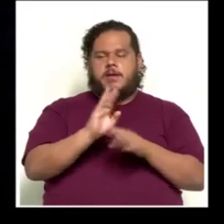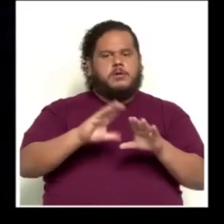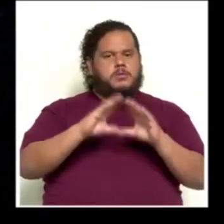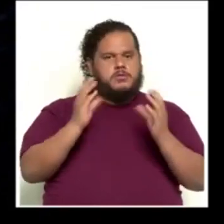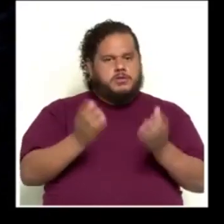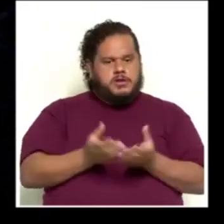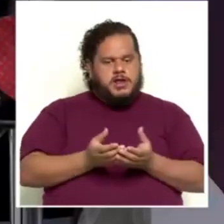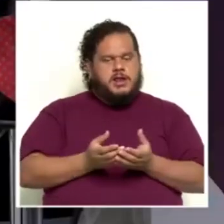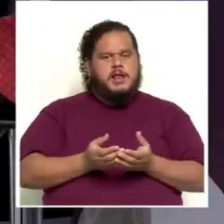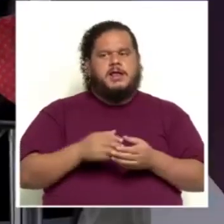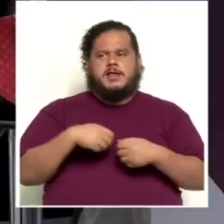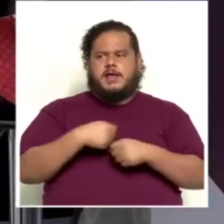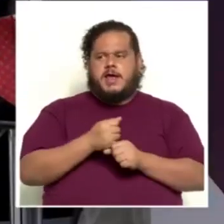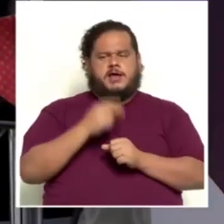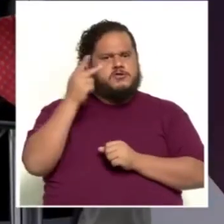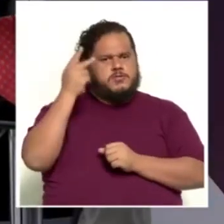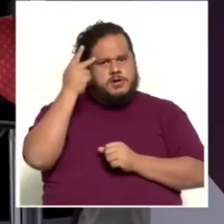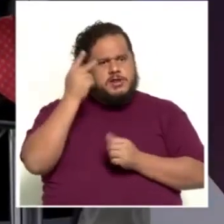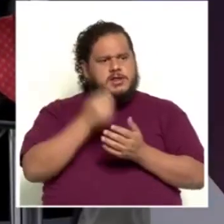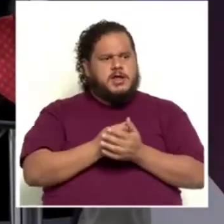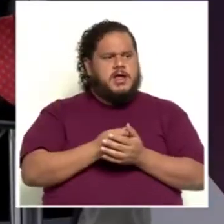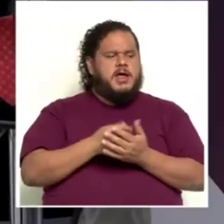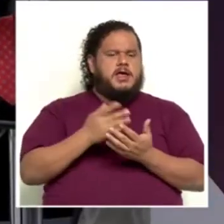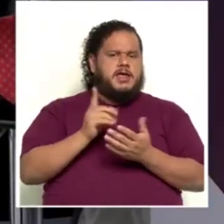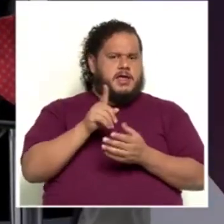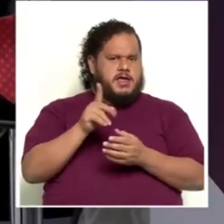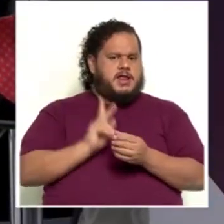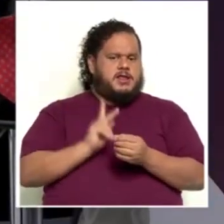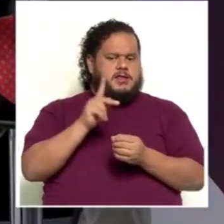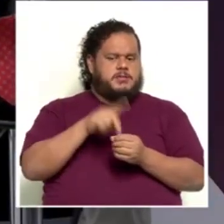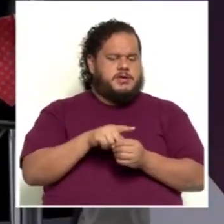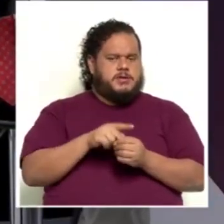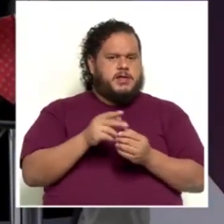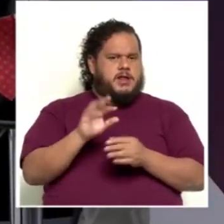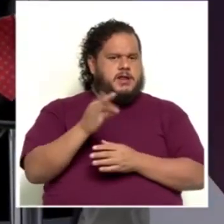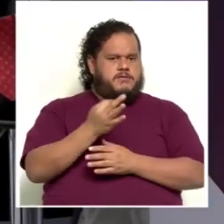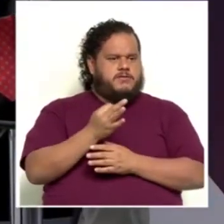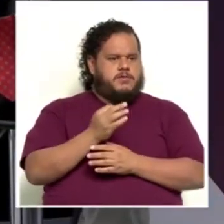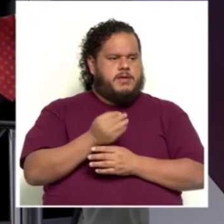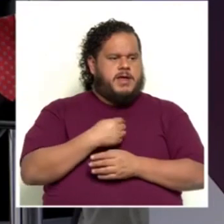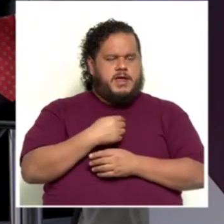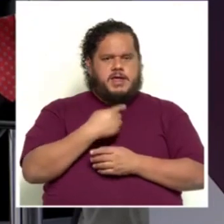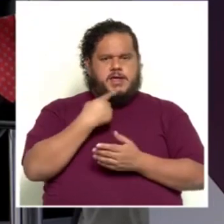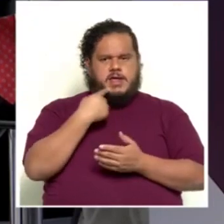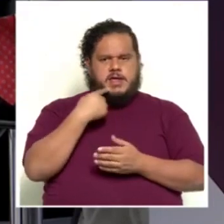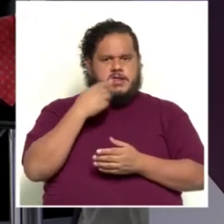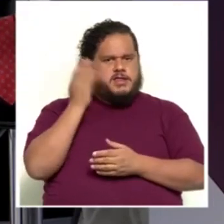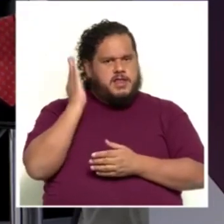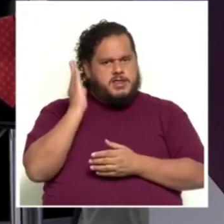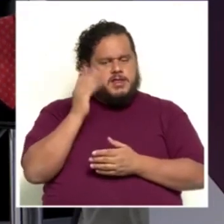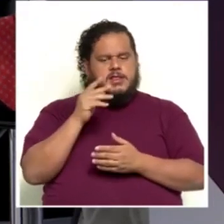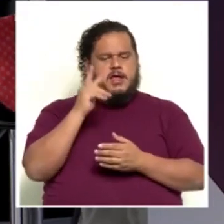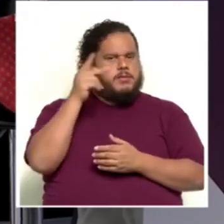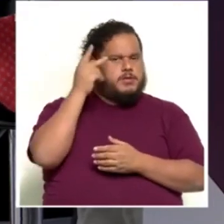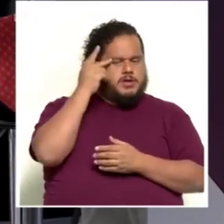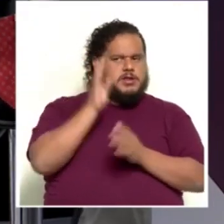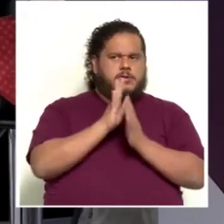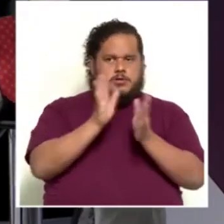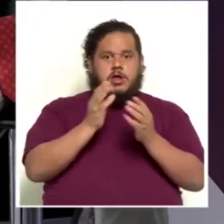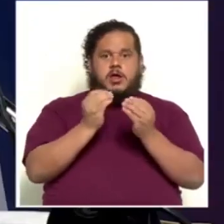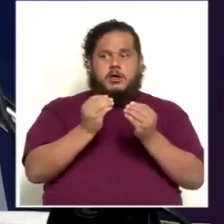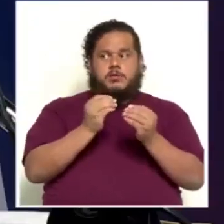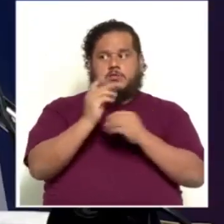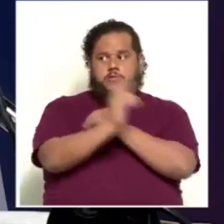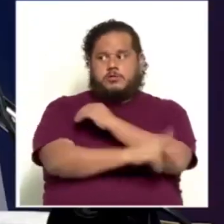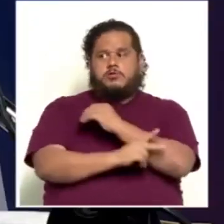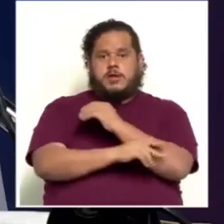ha dictado política, que ha estado participando en la manera en la que se dicta política pública en muchos países del mundo. Es